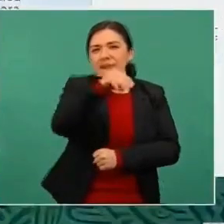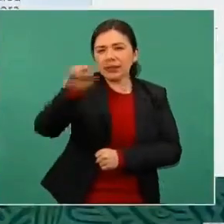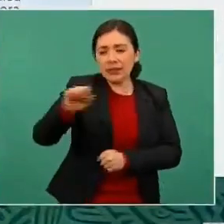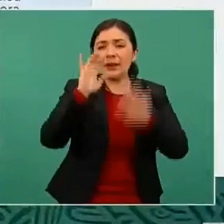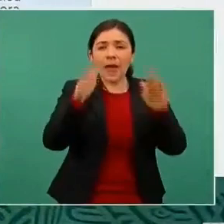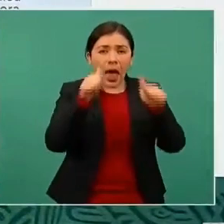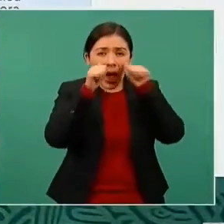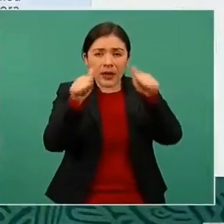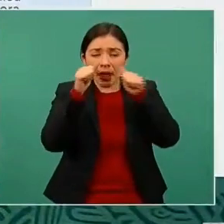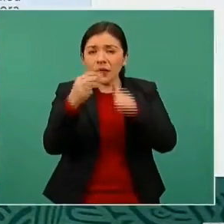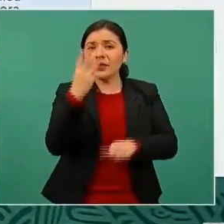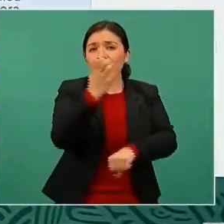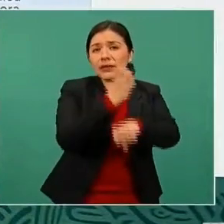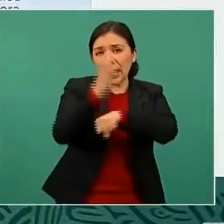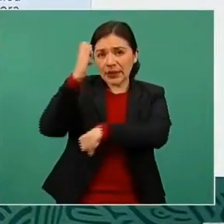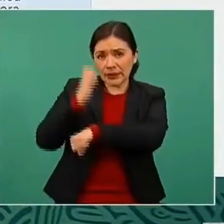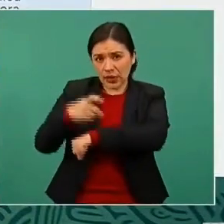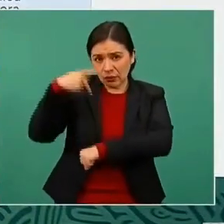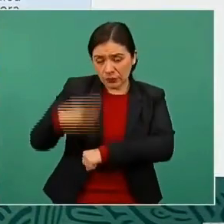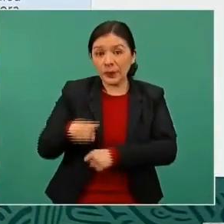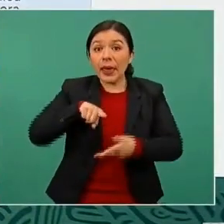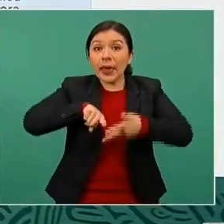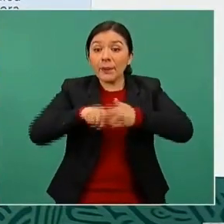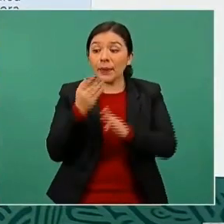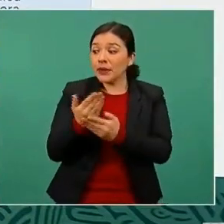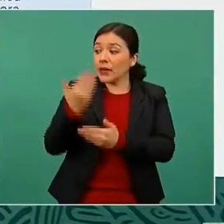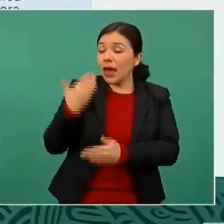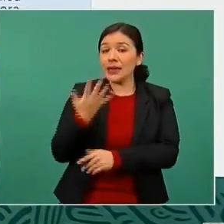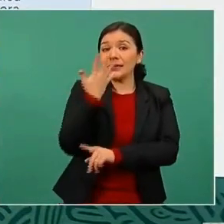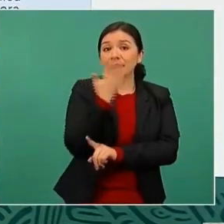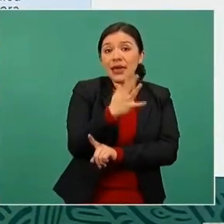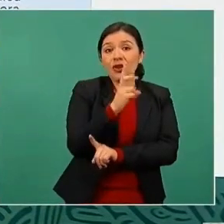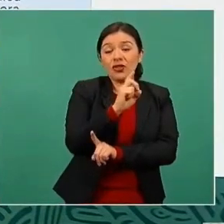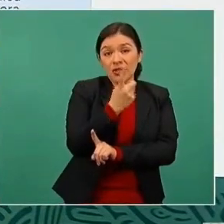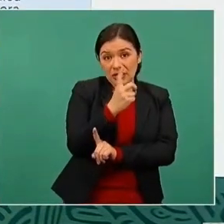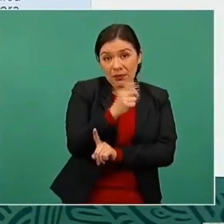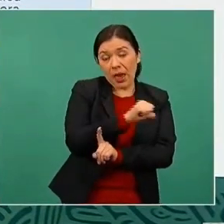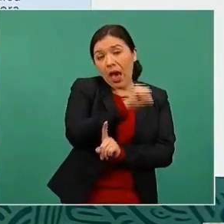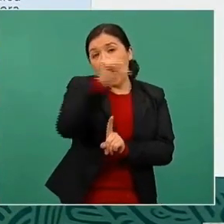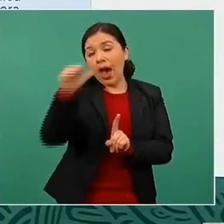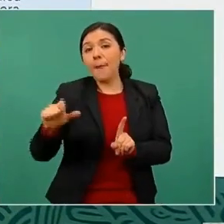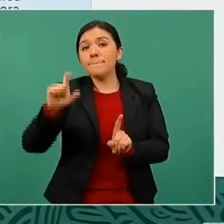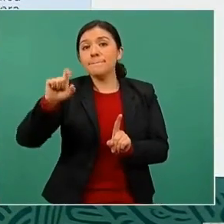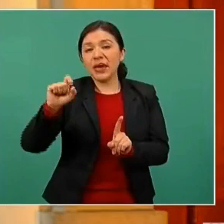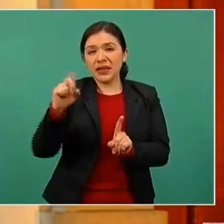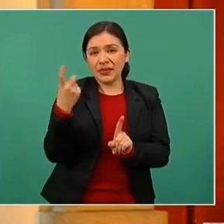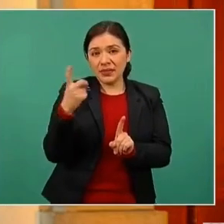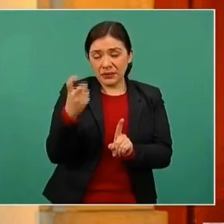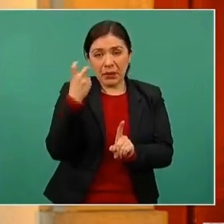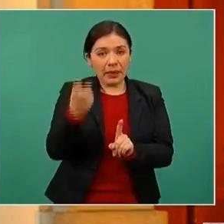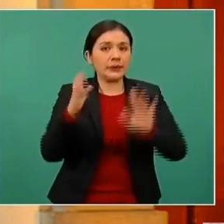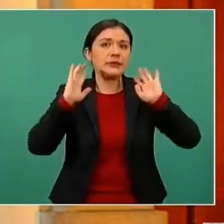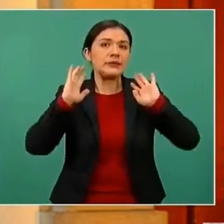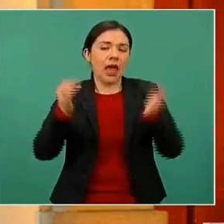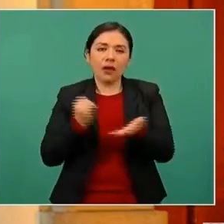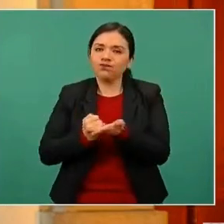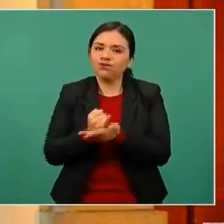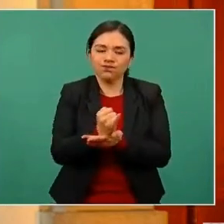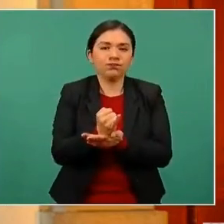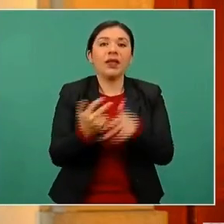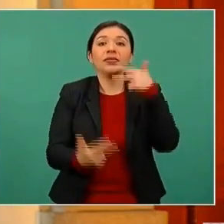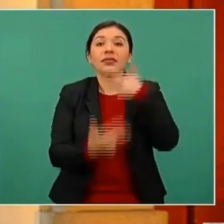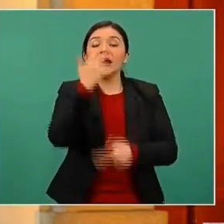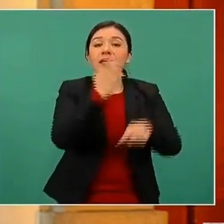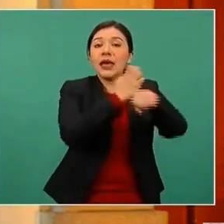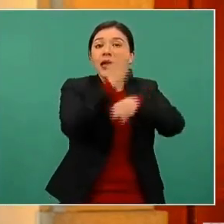tres entidades federativas del 5 de diciembre al día 20 ya está concluido esos 13 estados ya